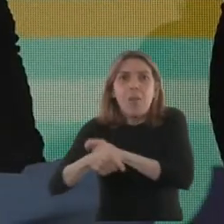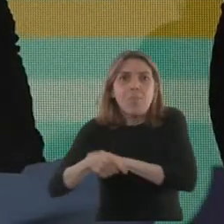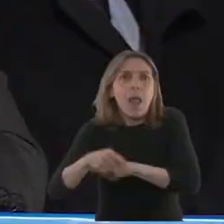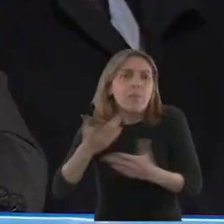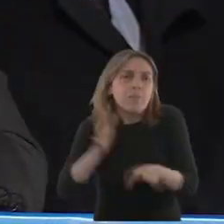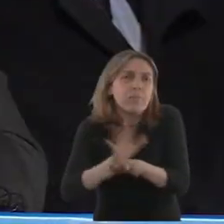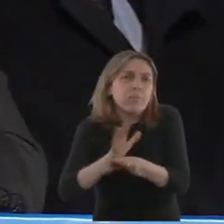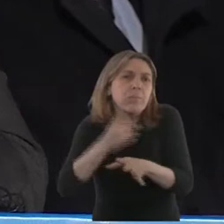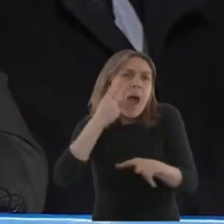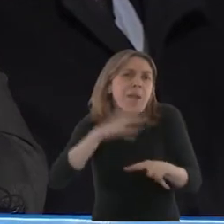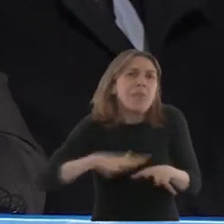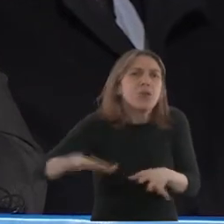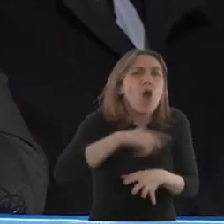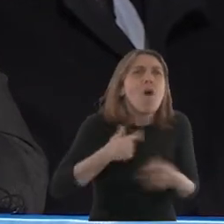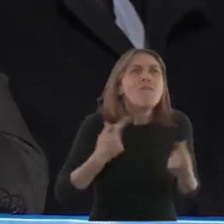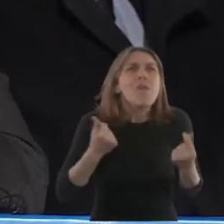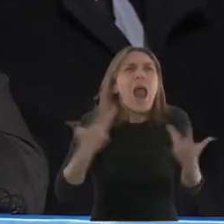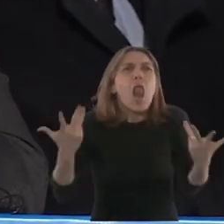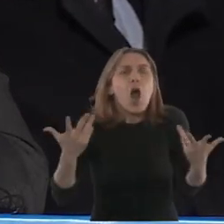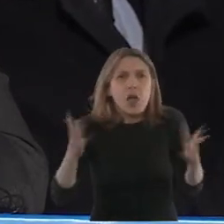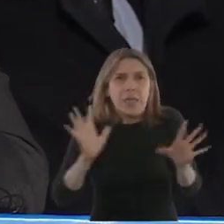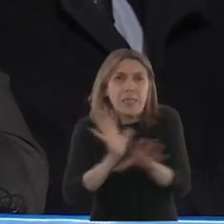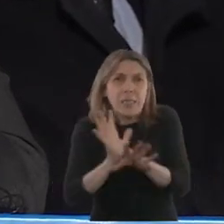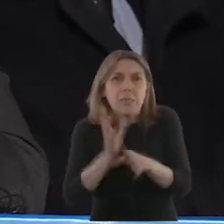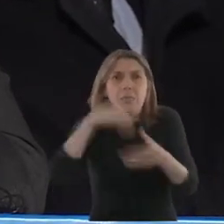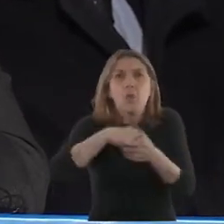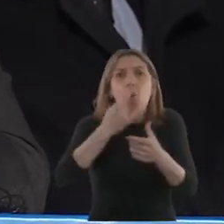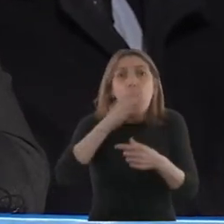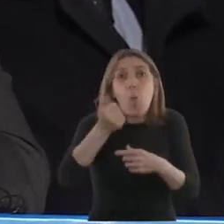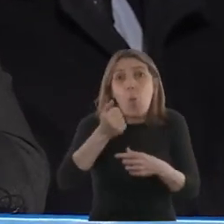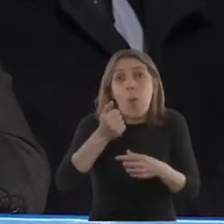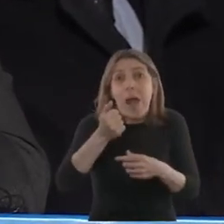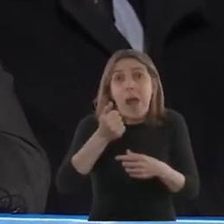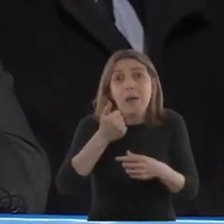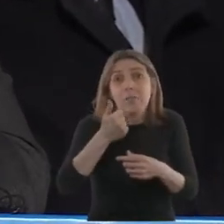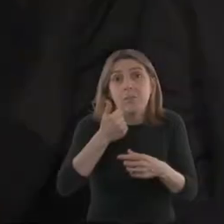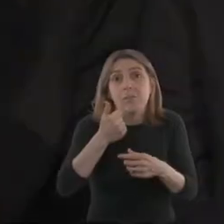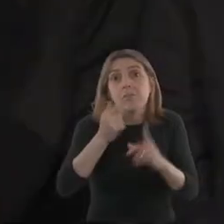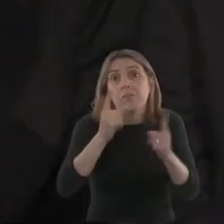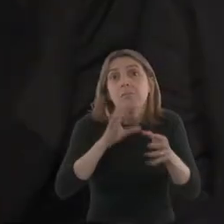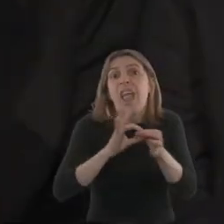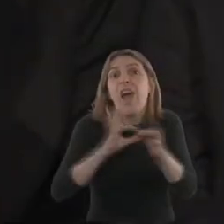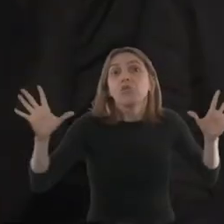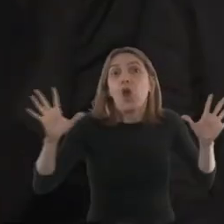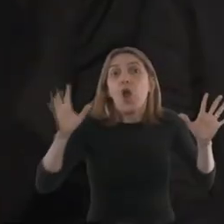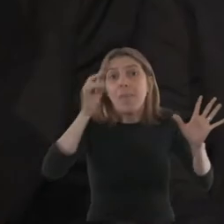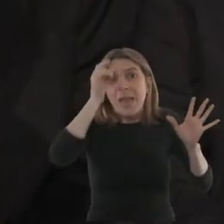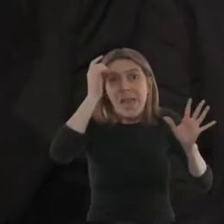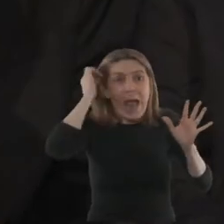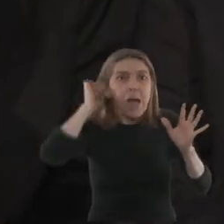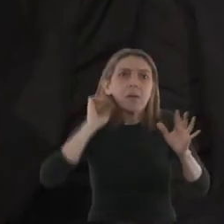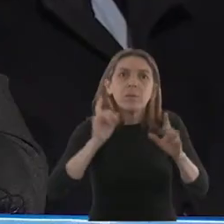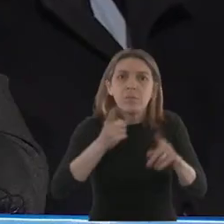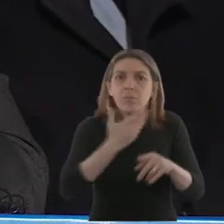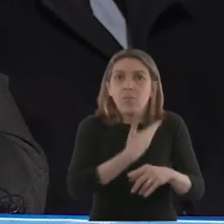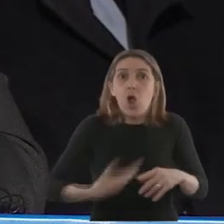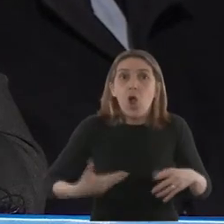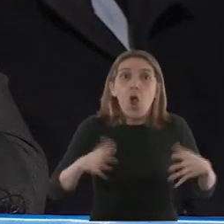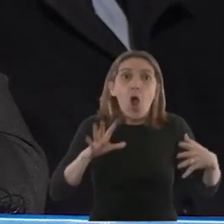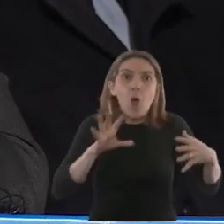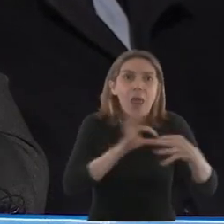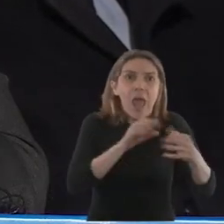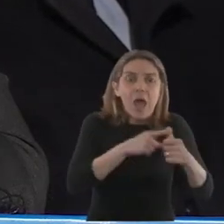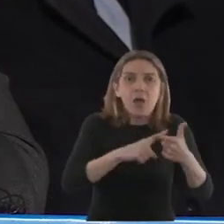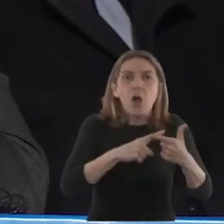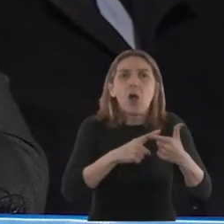toda la Universidad Argentina y a la UBA en particular, que tienen que ver con la autonomía, con el cogobierno, con la